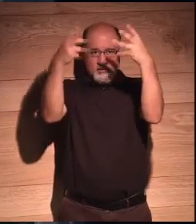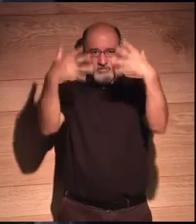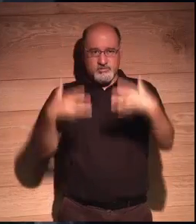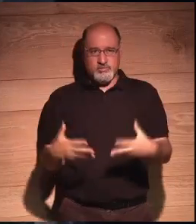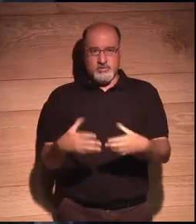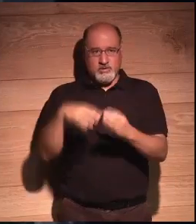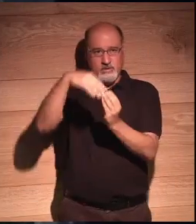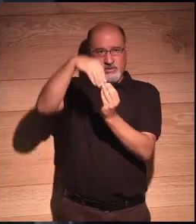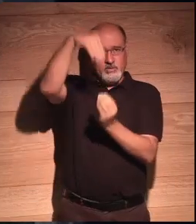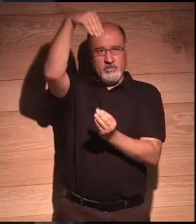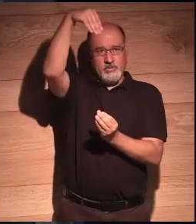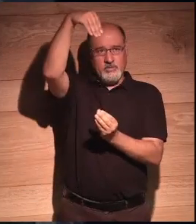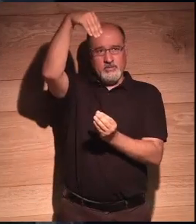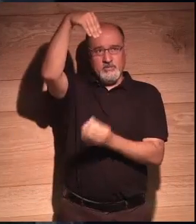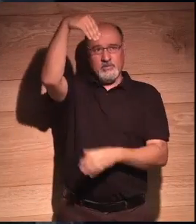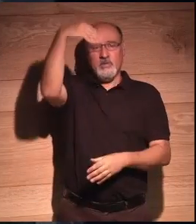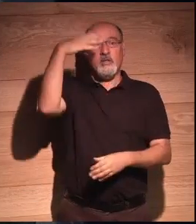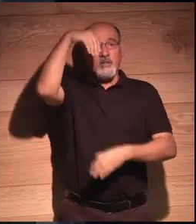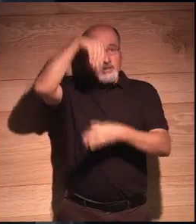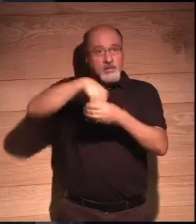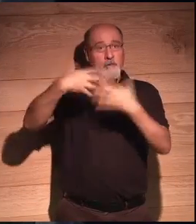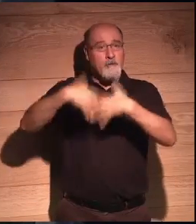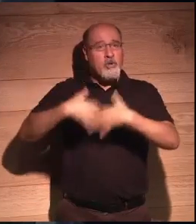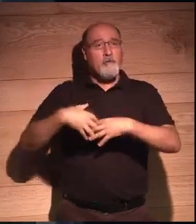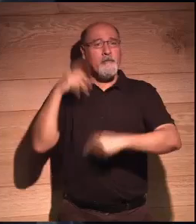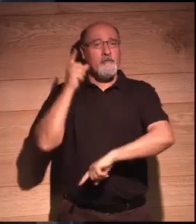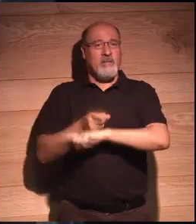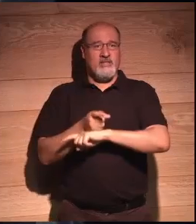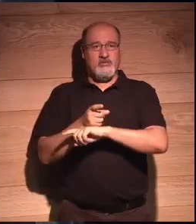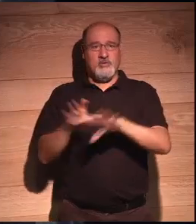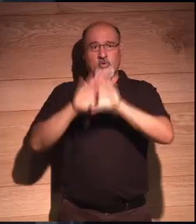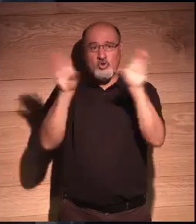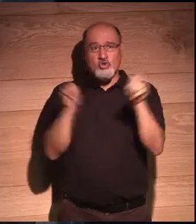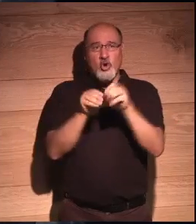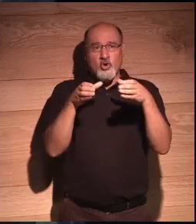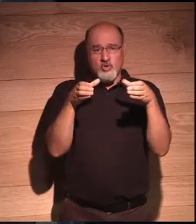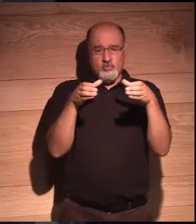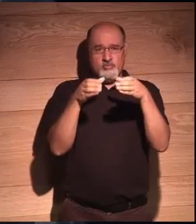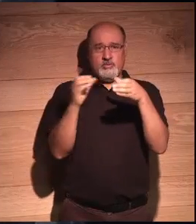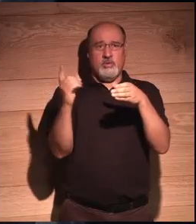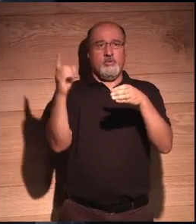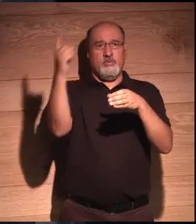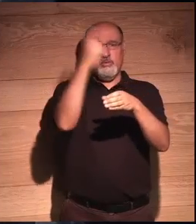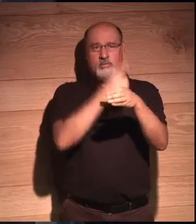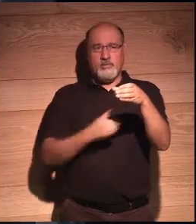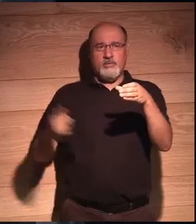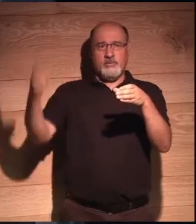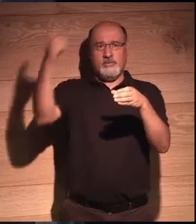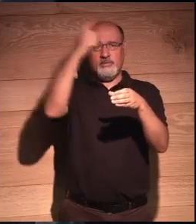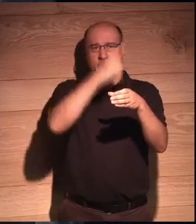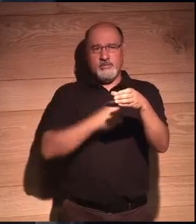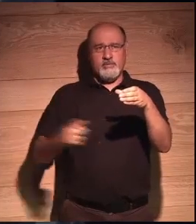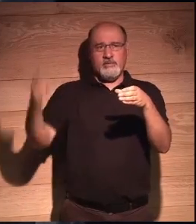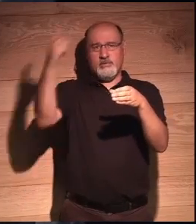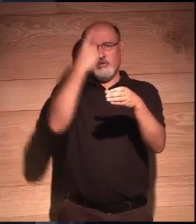dejar el módulo de mando orbitando, es decir, no bajar toda la Luna, porque eso requeriría muchísimo más combustible. El